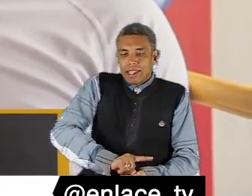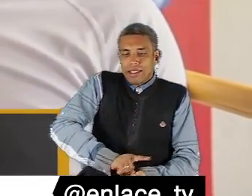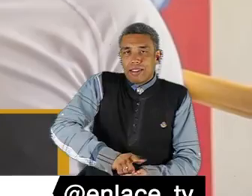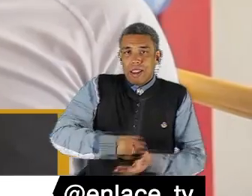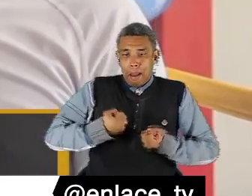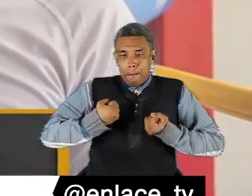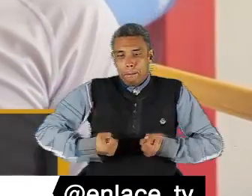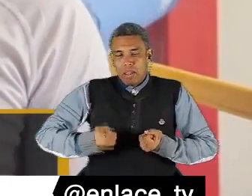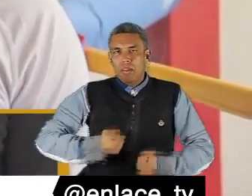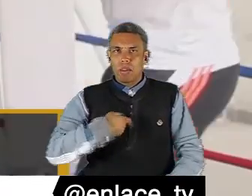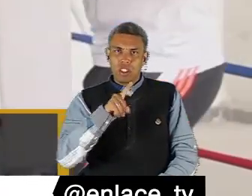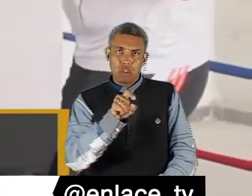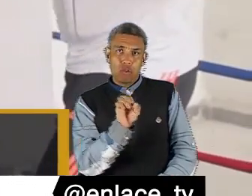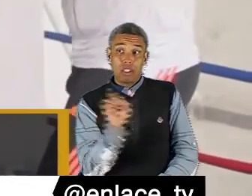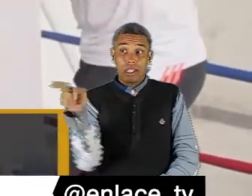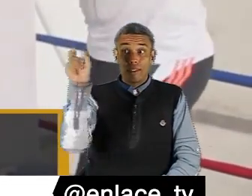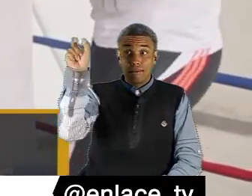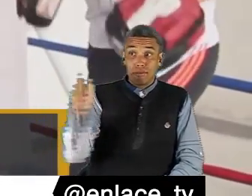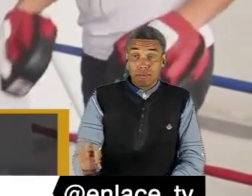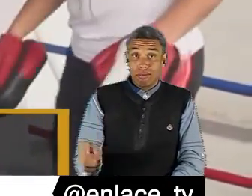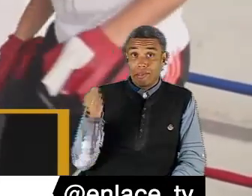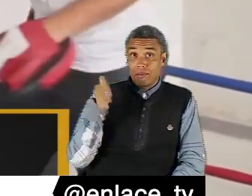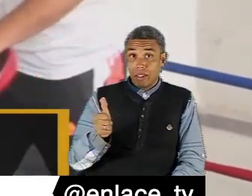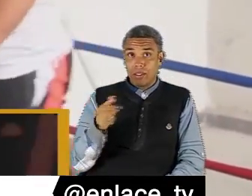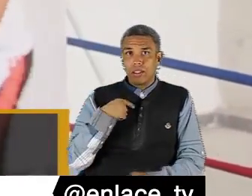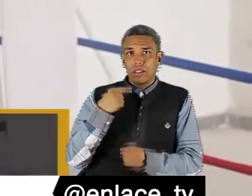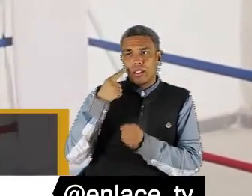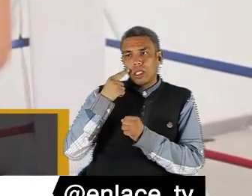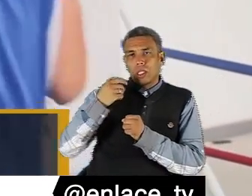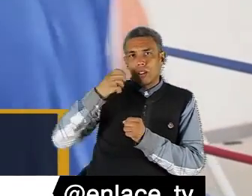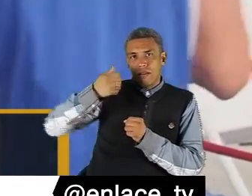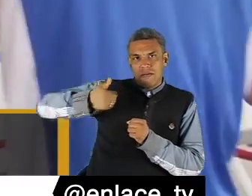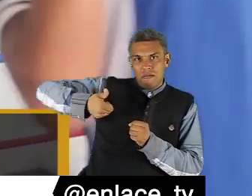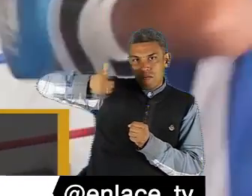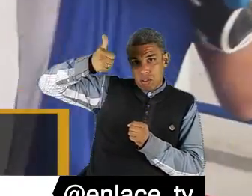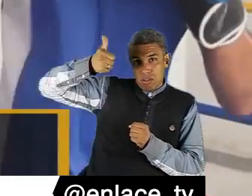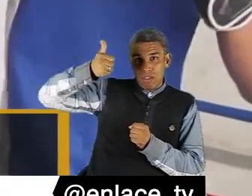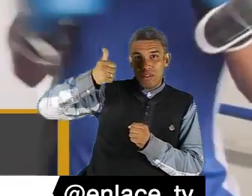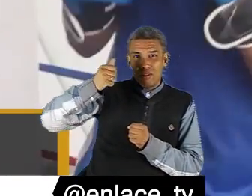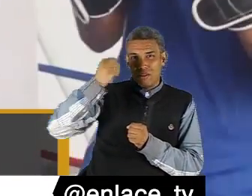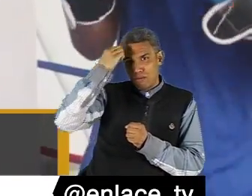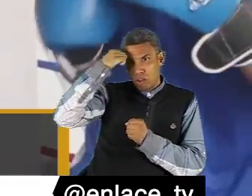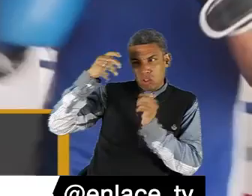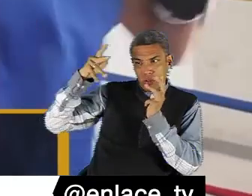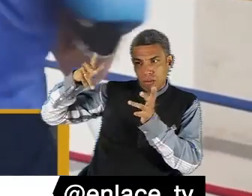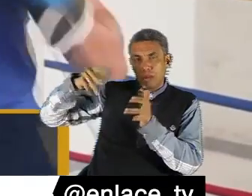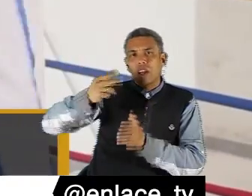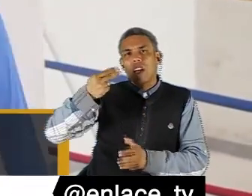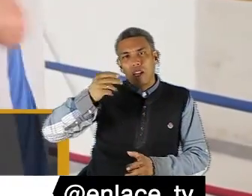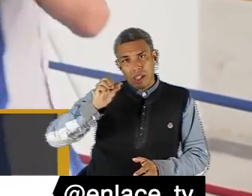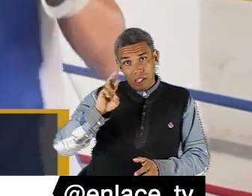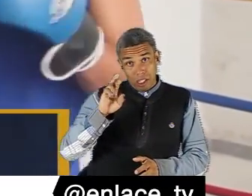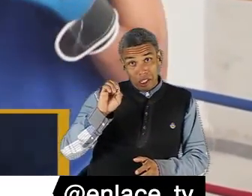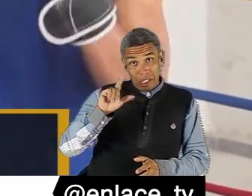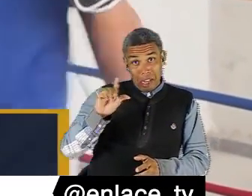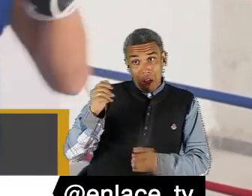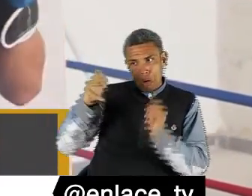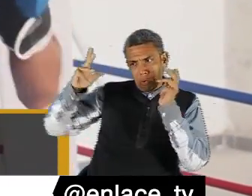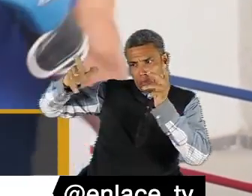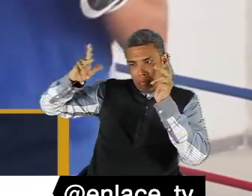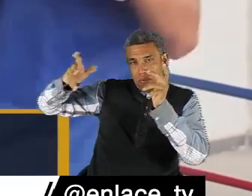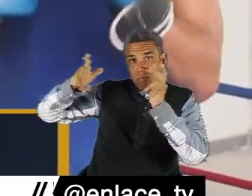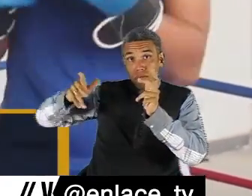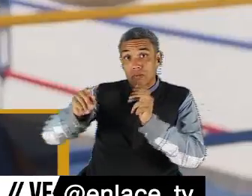alumno. Muy bueno alumno. Bajo la orientación del entrenador Harold Martínez, Brandon Steven se prepara para participar en próximos eventos de